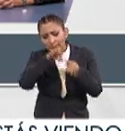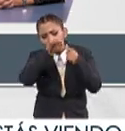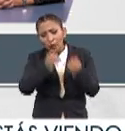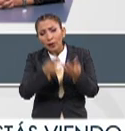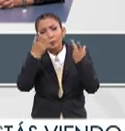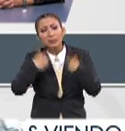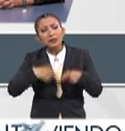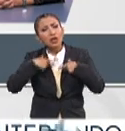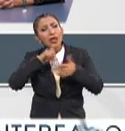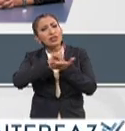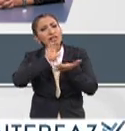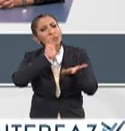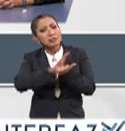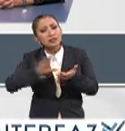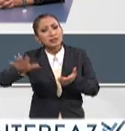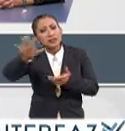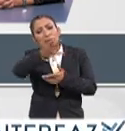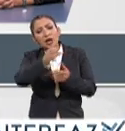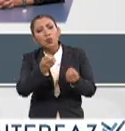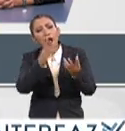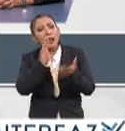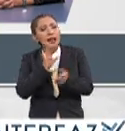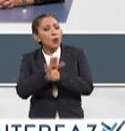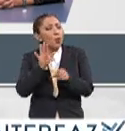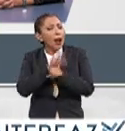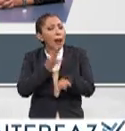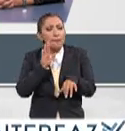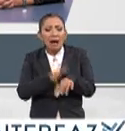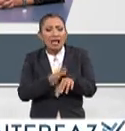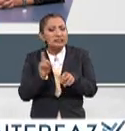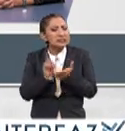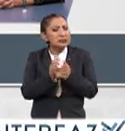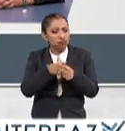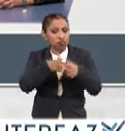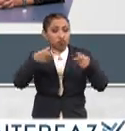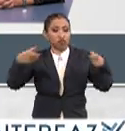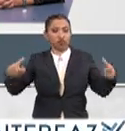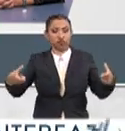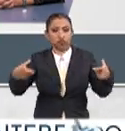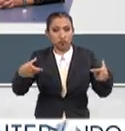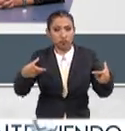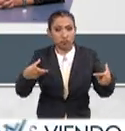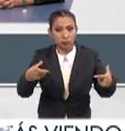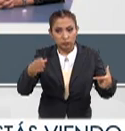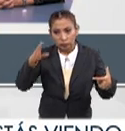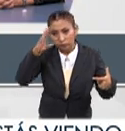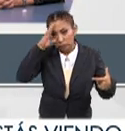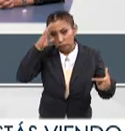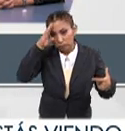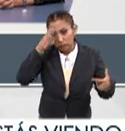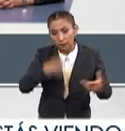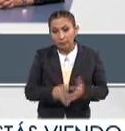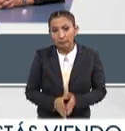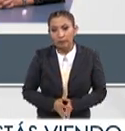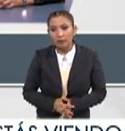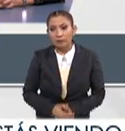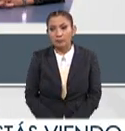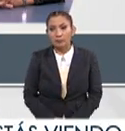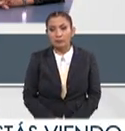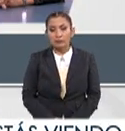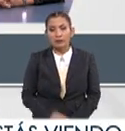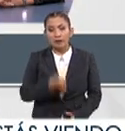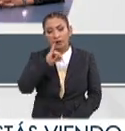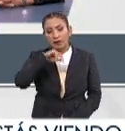cuántas personas con discapacidad hay en nuestro país y cuál es la discapacidad que más nos afecta?